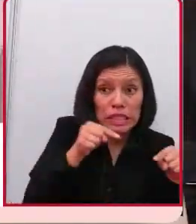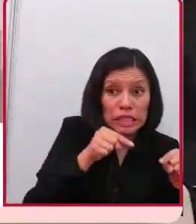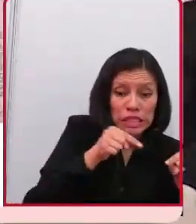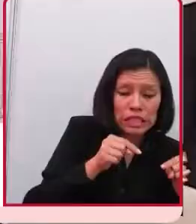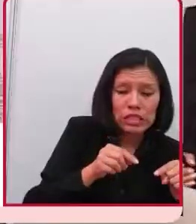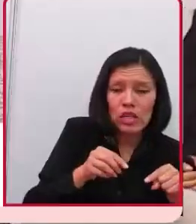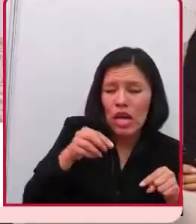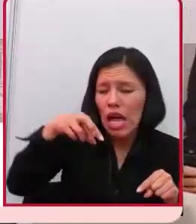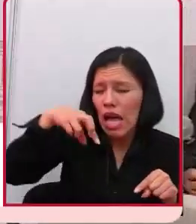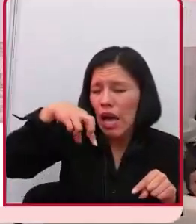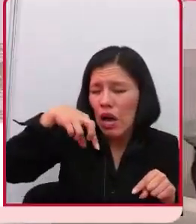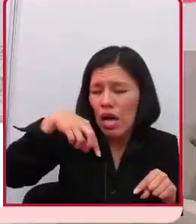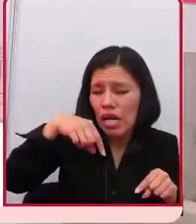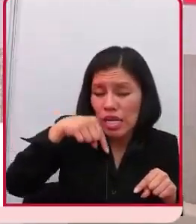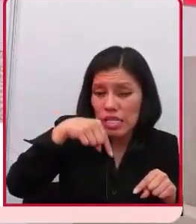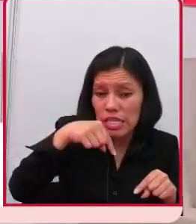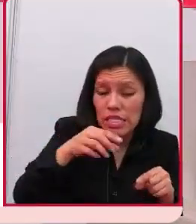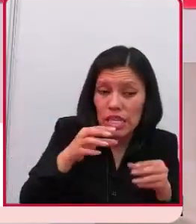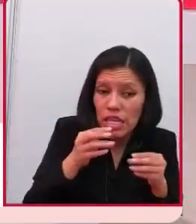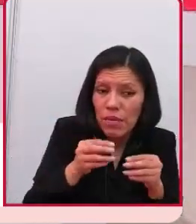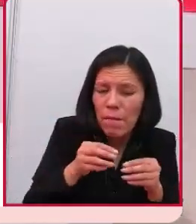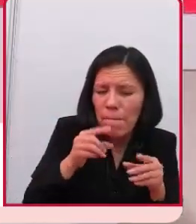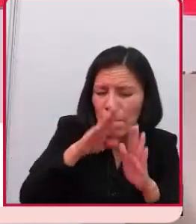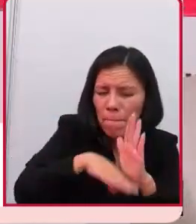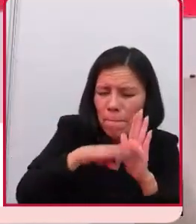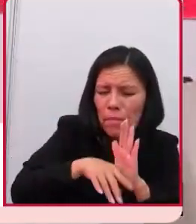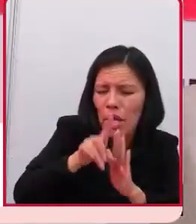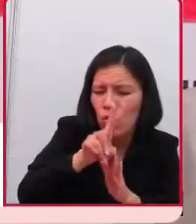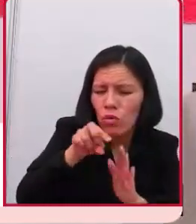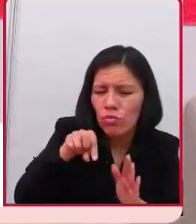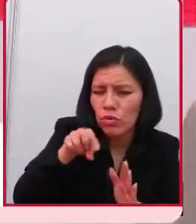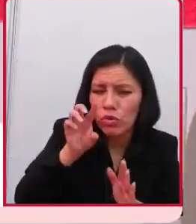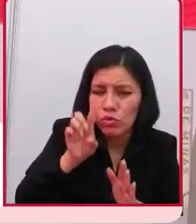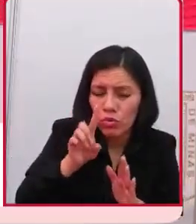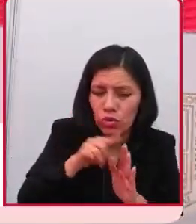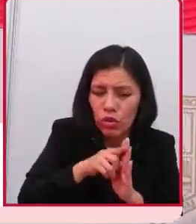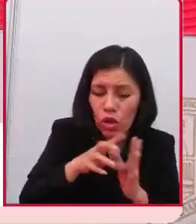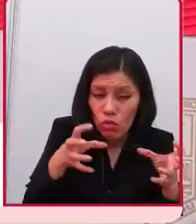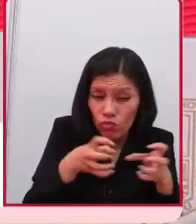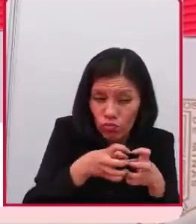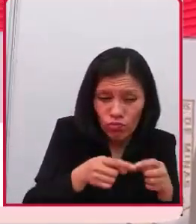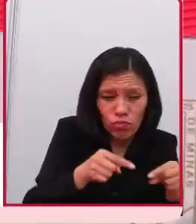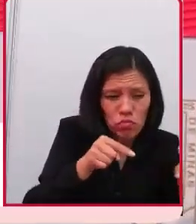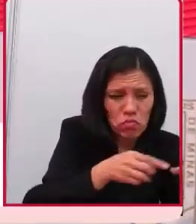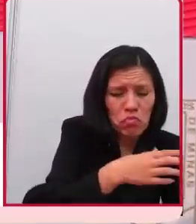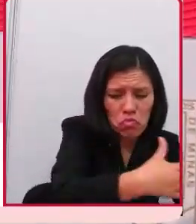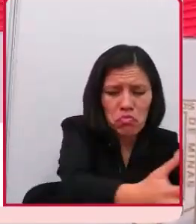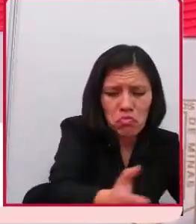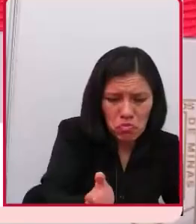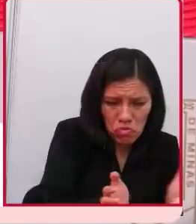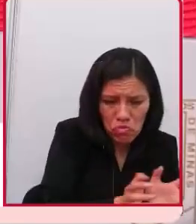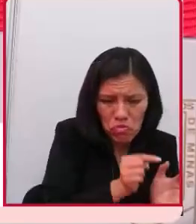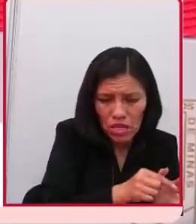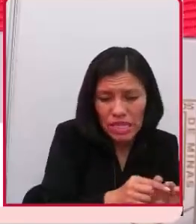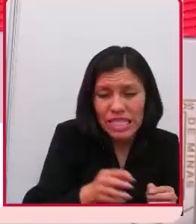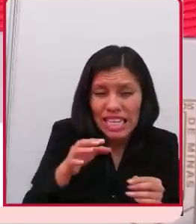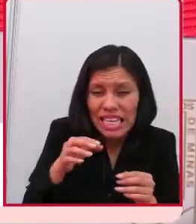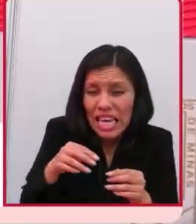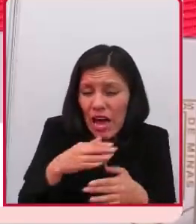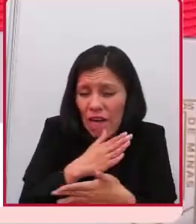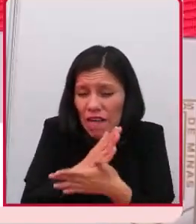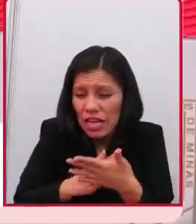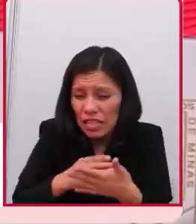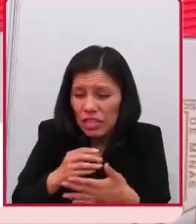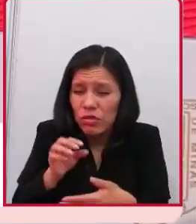ir directamente como concentrado bulk hacia mineroducto y al puerto, como concentrado de cobre, o si no, si la fracción es un poco más